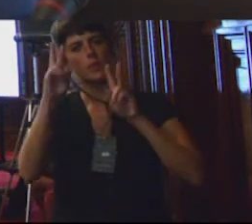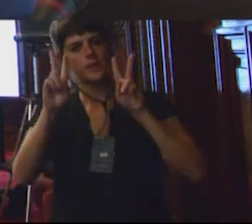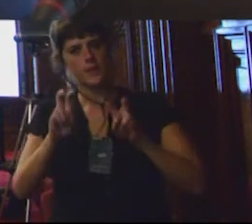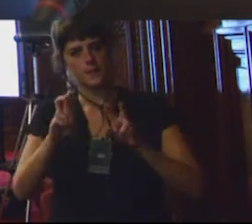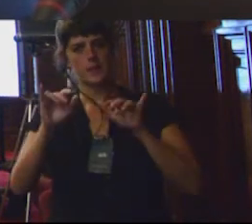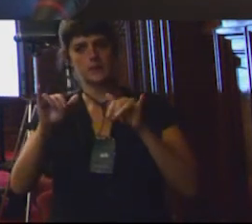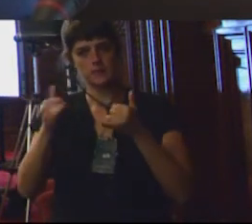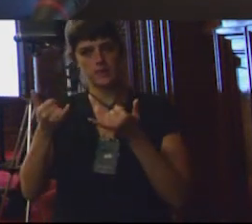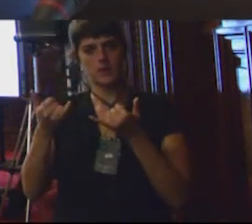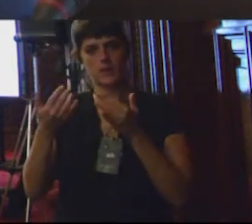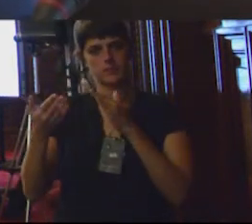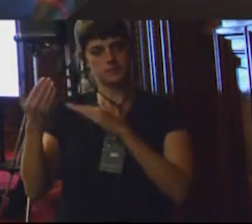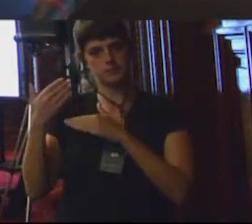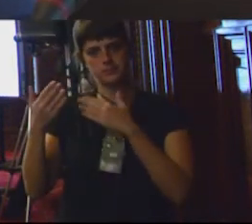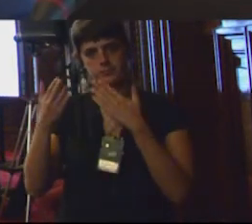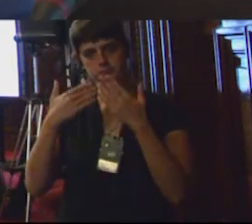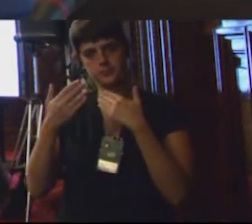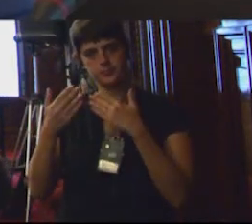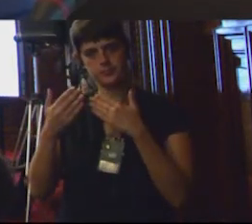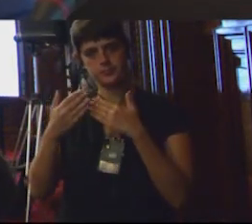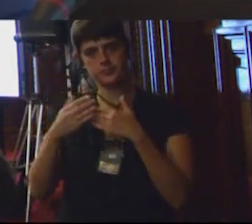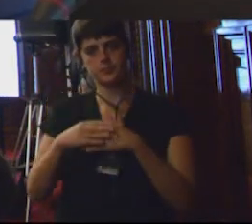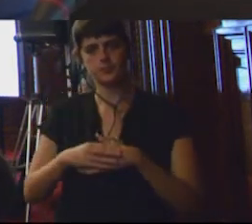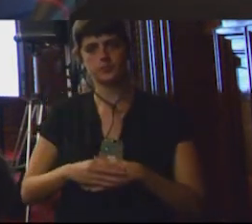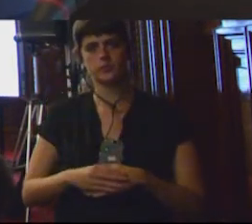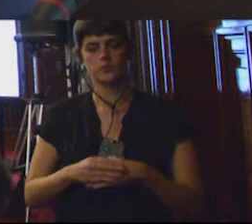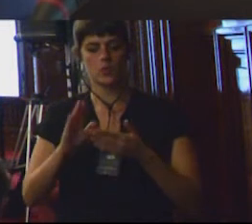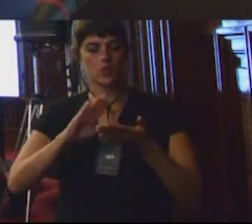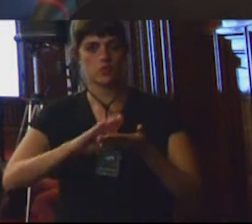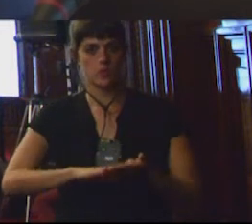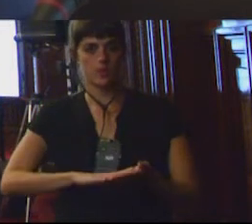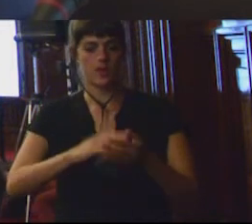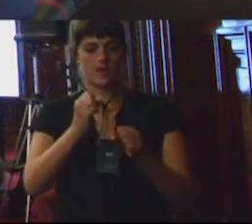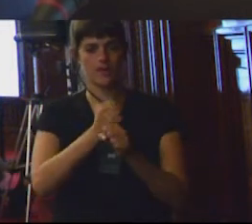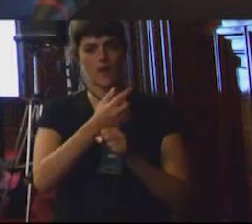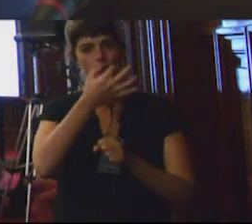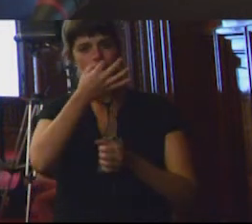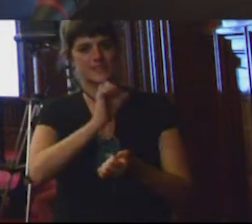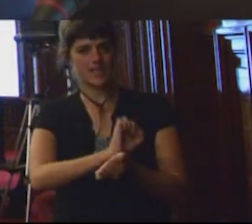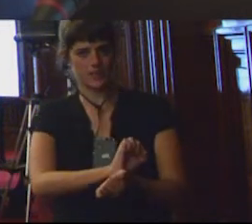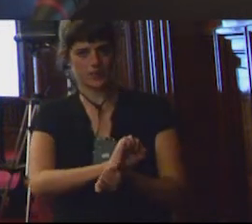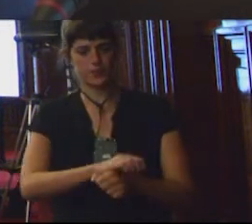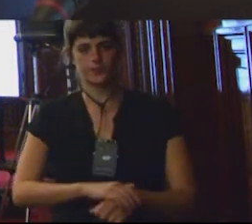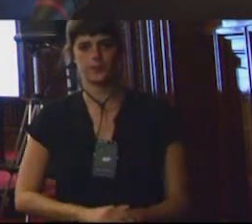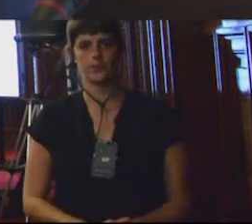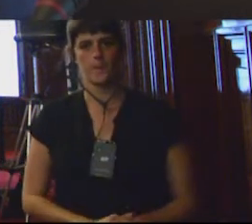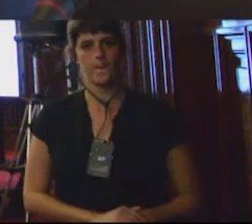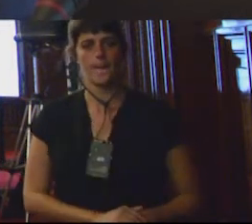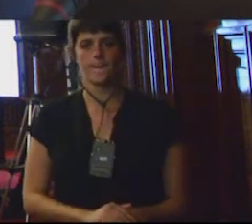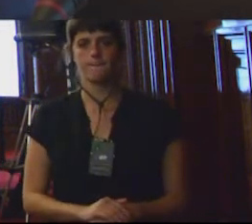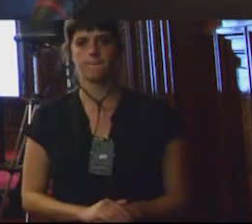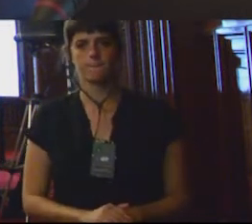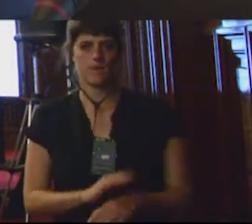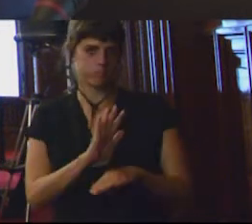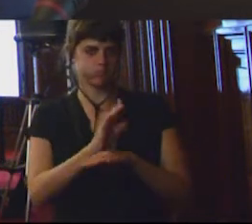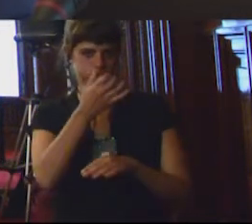tratado. 29 de 2017, sobre o trabalho sobre escravo. Sobre o trabalho escravo. Que